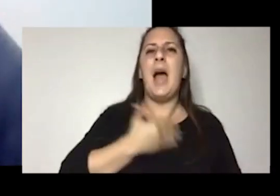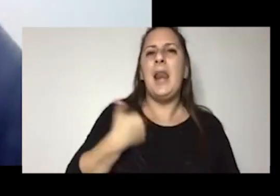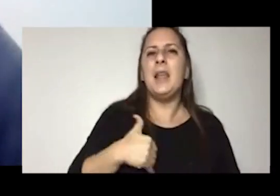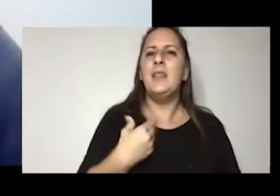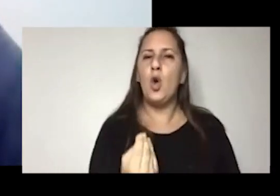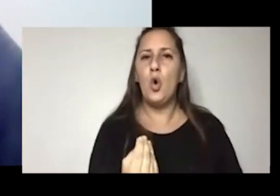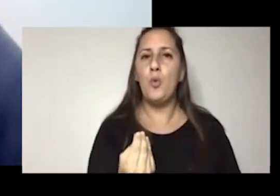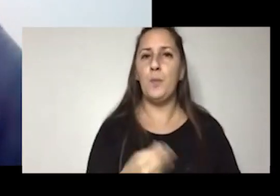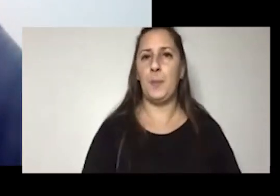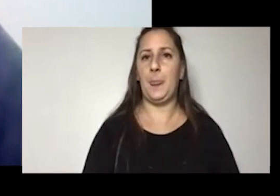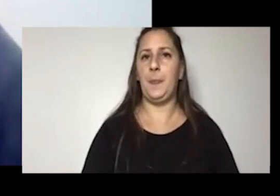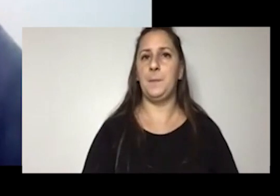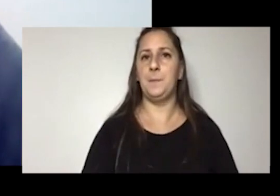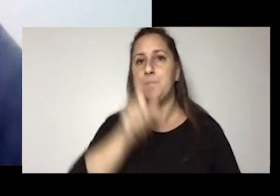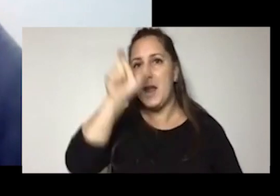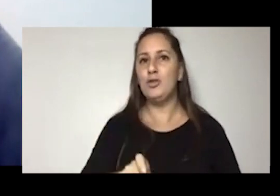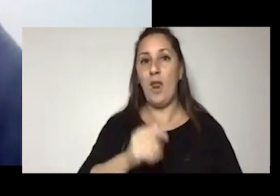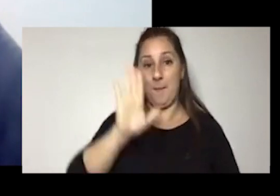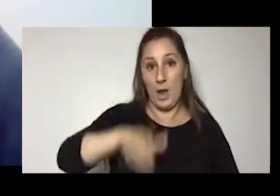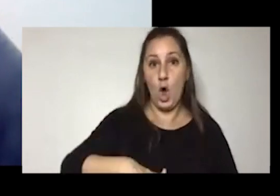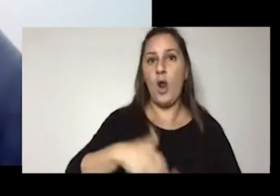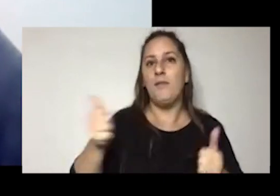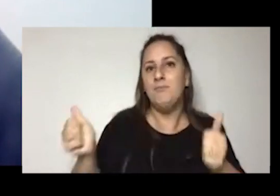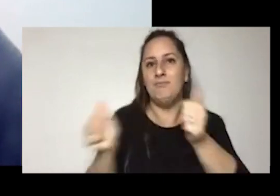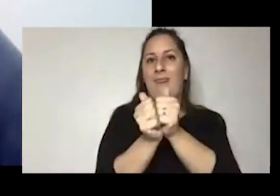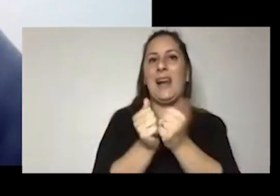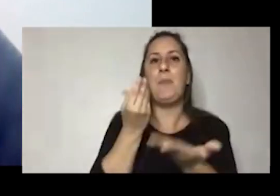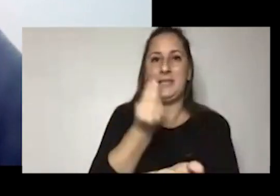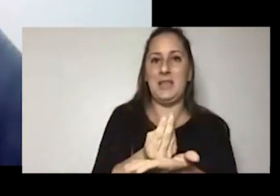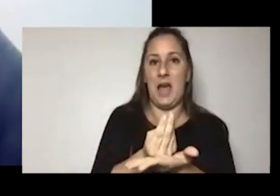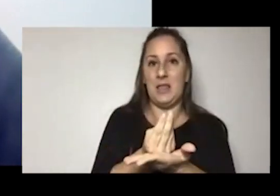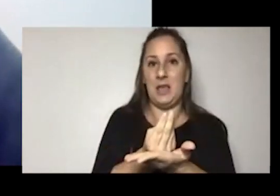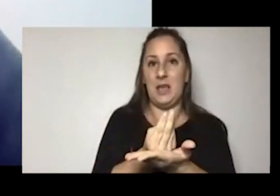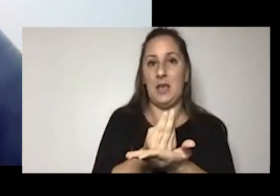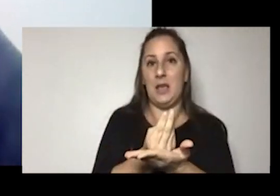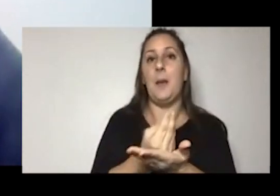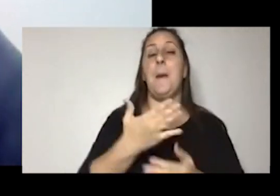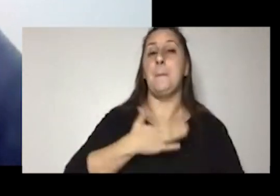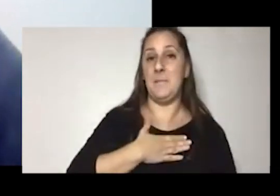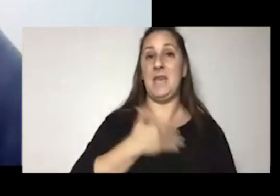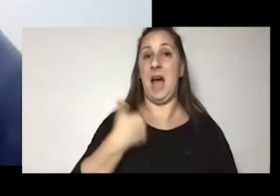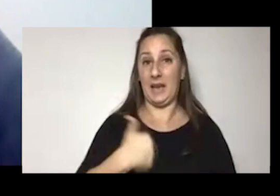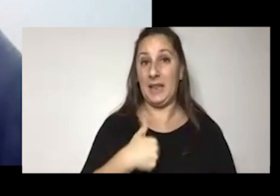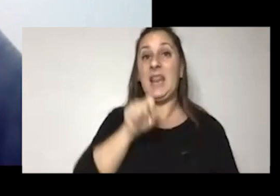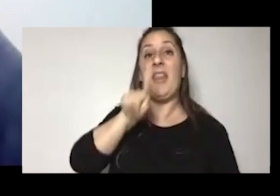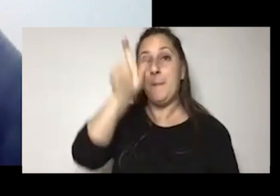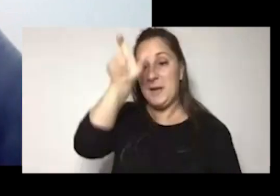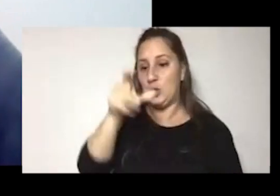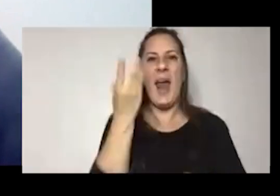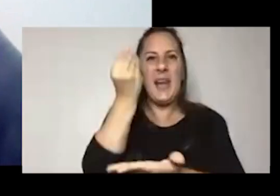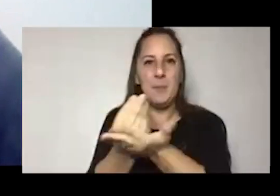un representante, por lo cual ingresan a través del perfil Mi Argentina del representante de la persona con discapacidad que es